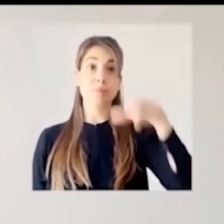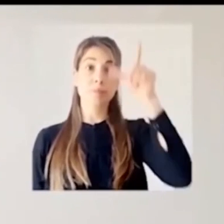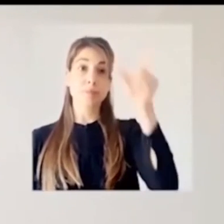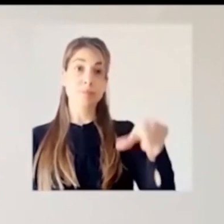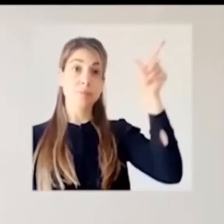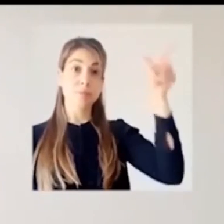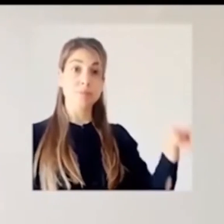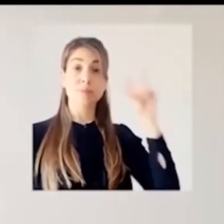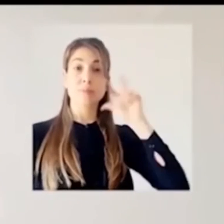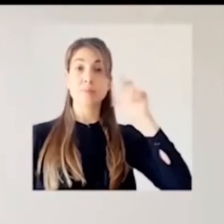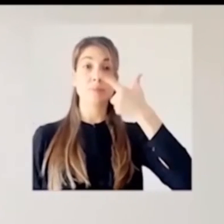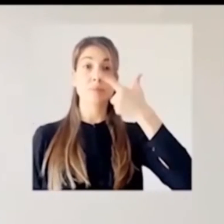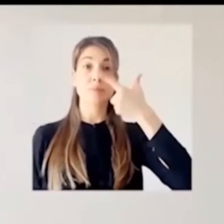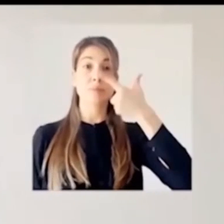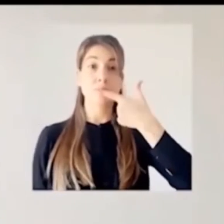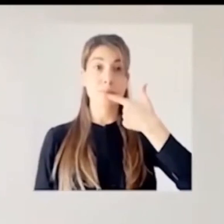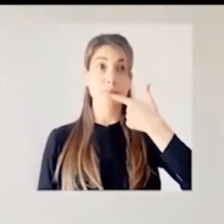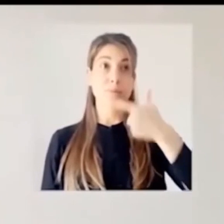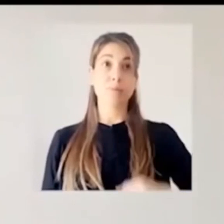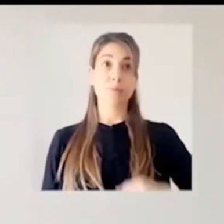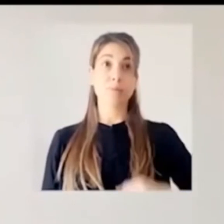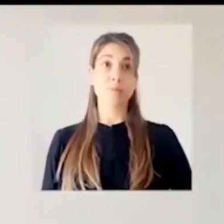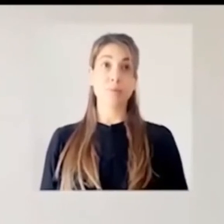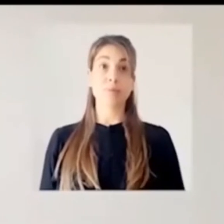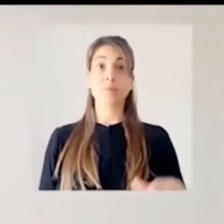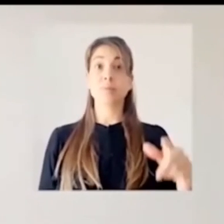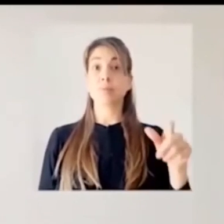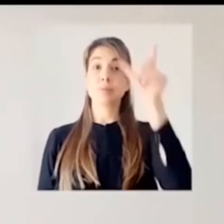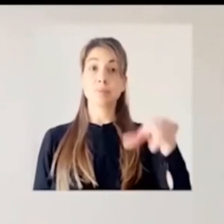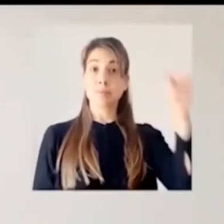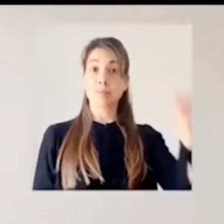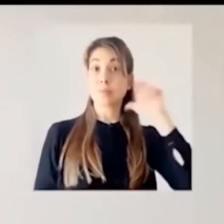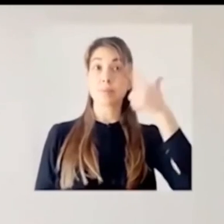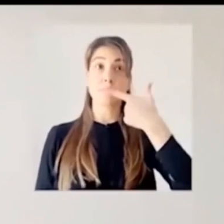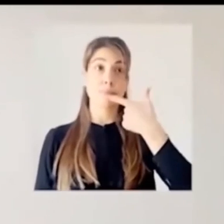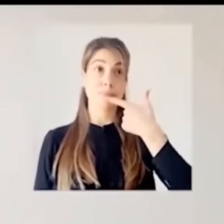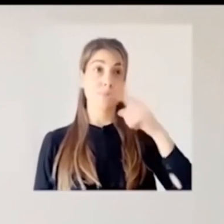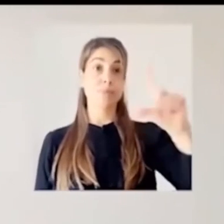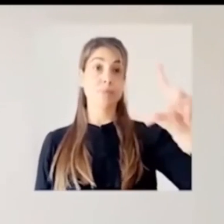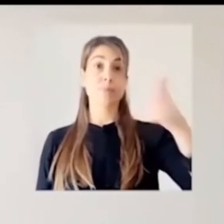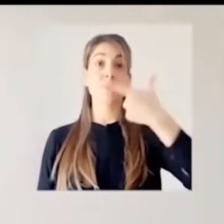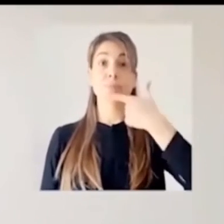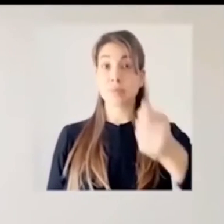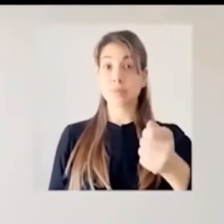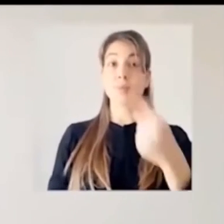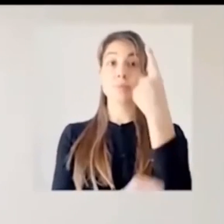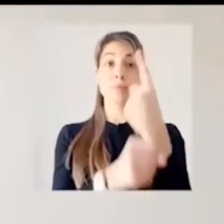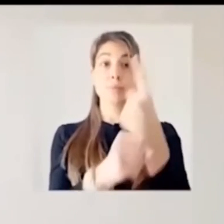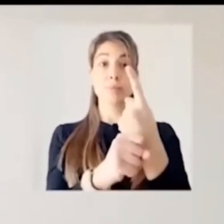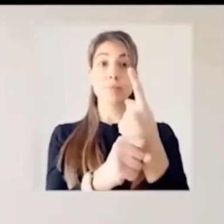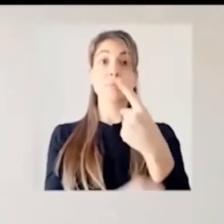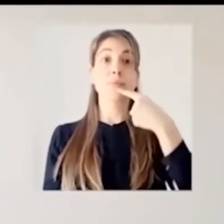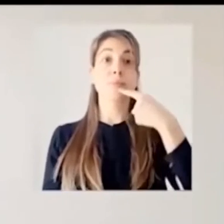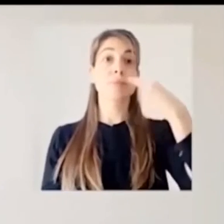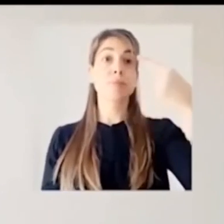los oyentes utilizamos la lengua oral. la importancia de la misma tiene que ver con